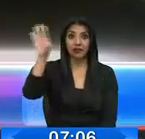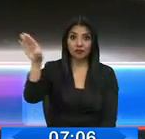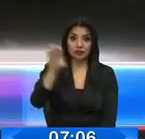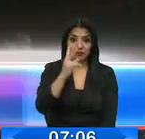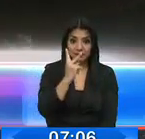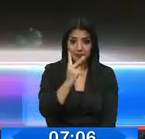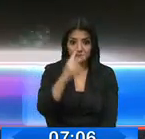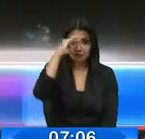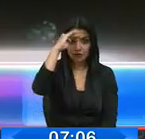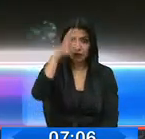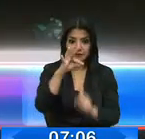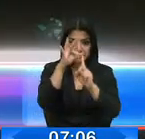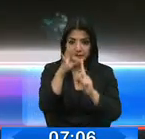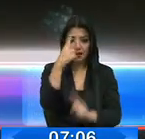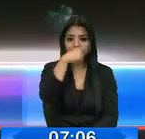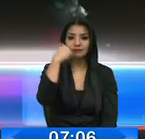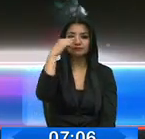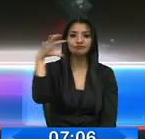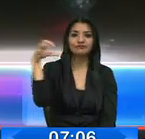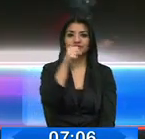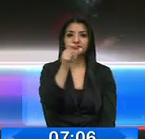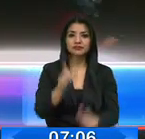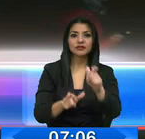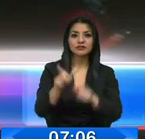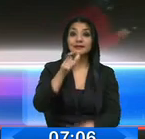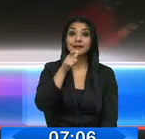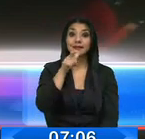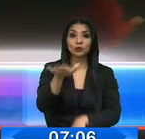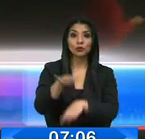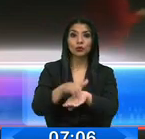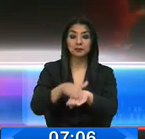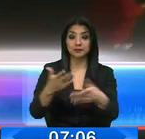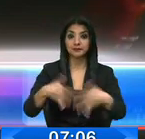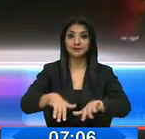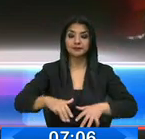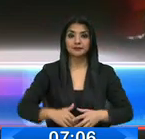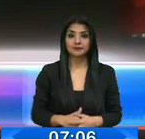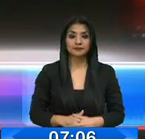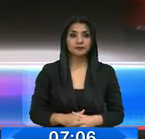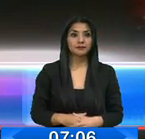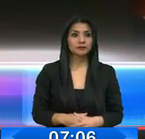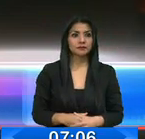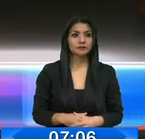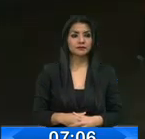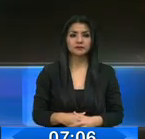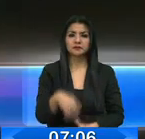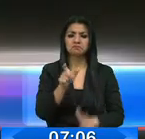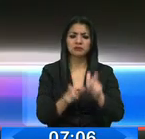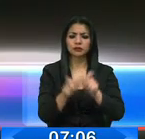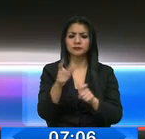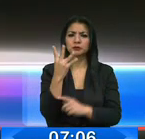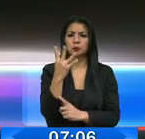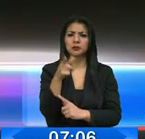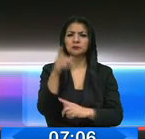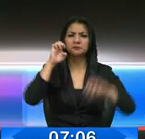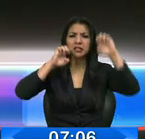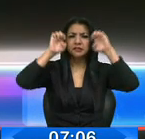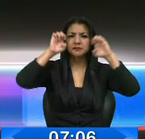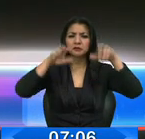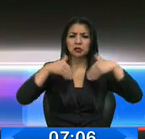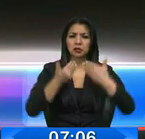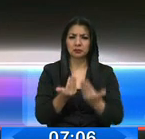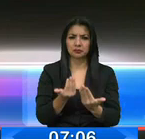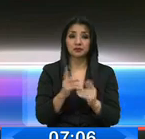búsqueda lograron identificar a los participantes. La modalidad de estos delincuentes era hacer